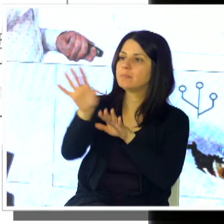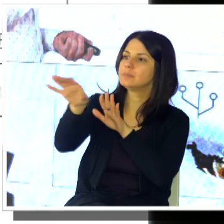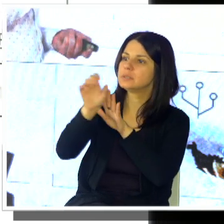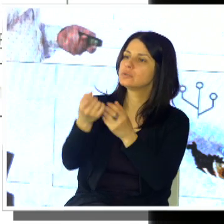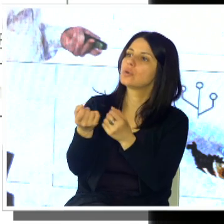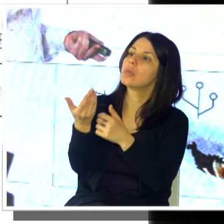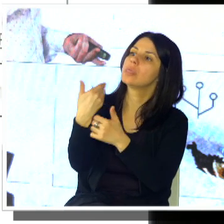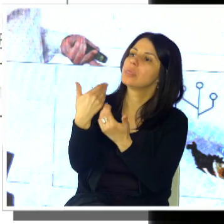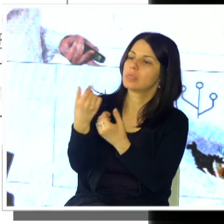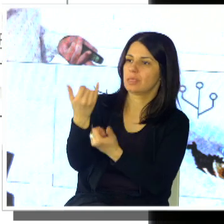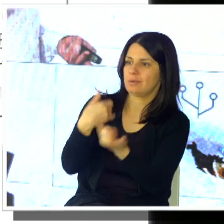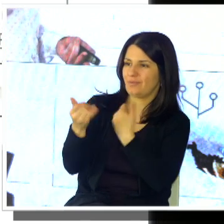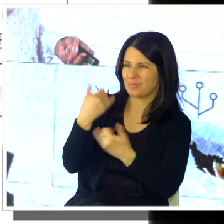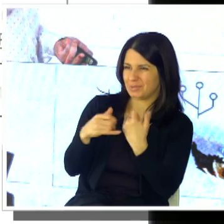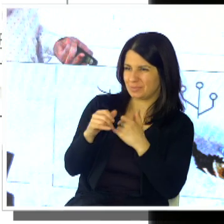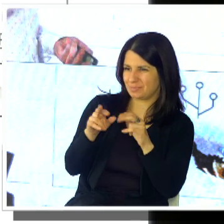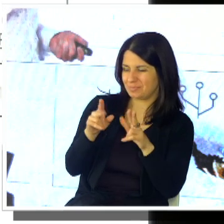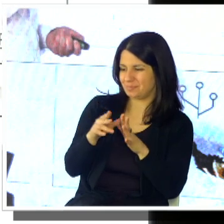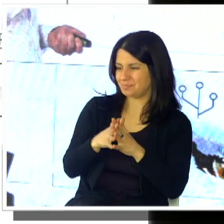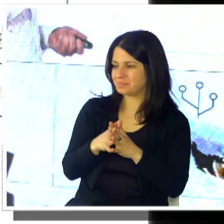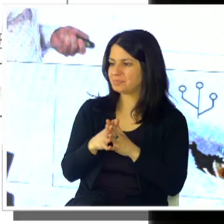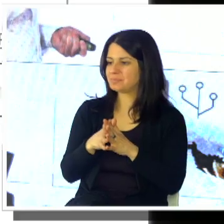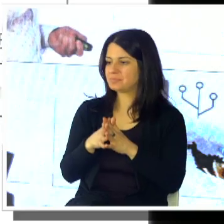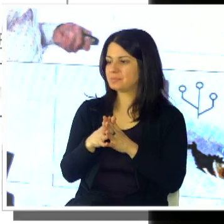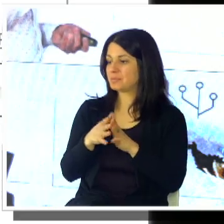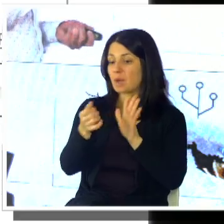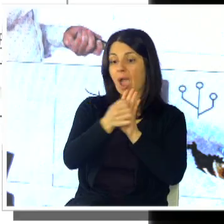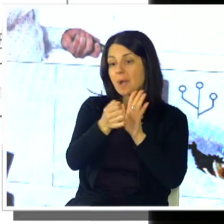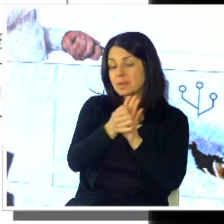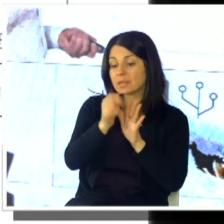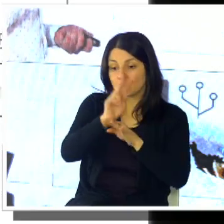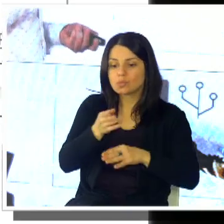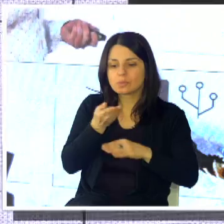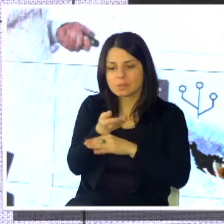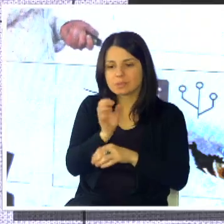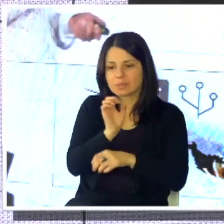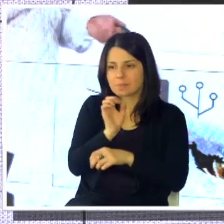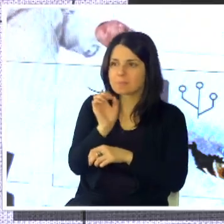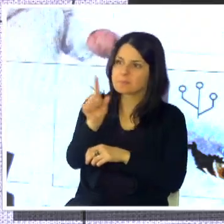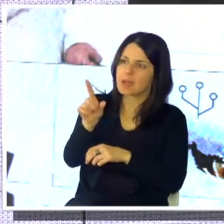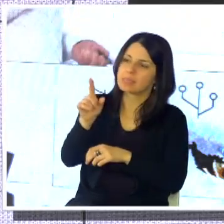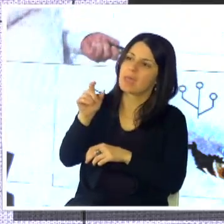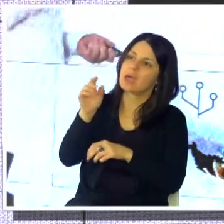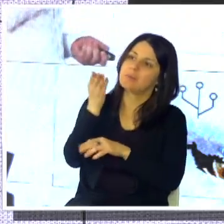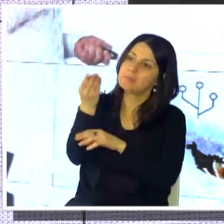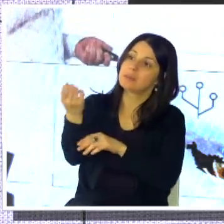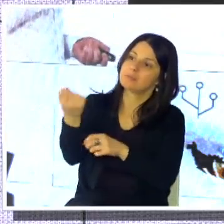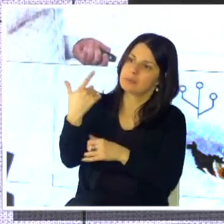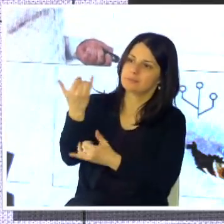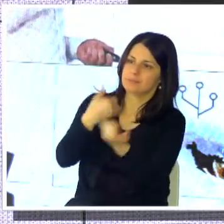el dato. Lo mismo pasa en el caso de actuadores, ¿no? Es la aplicación o el usuario que inicia la secuencia para